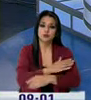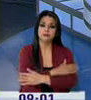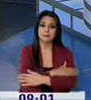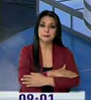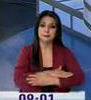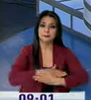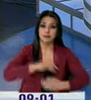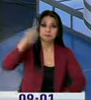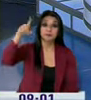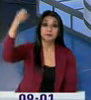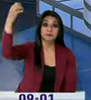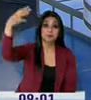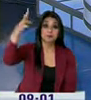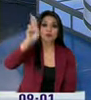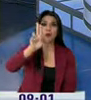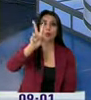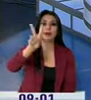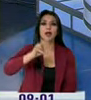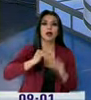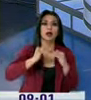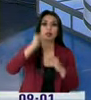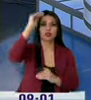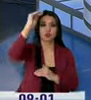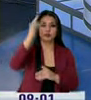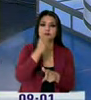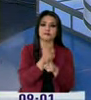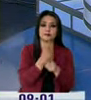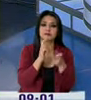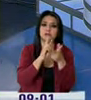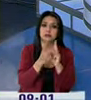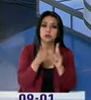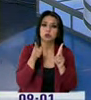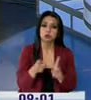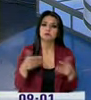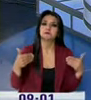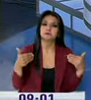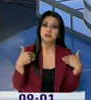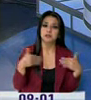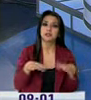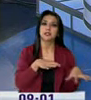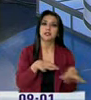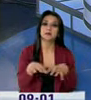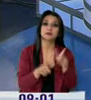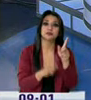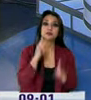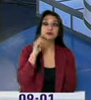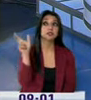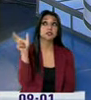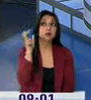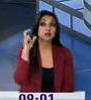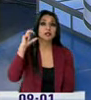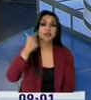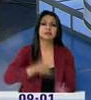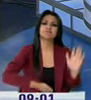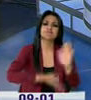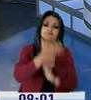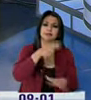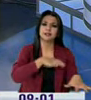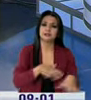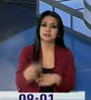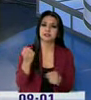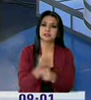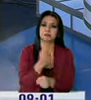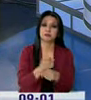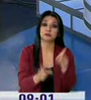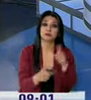el índice de rayos UV debe estar alto. Así que, mis vecinos, salgamos con alegría los que están en la radio escuchándonos a trabajar, los que están viéndonos en